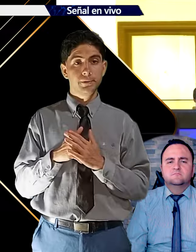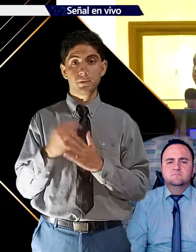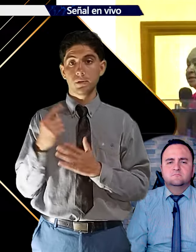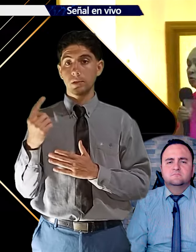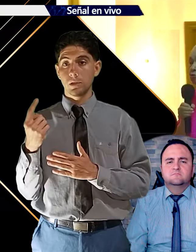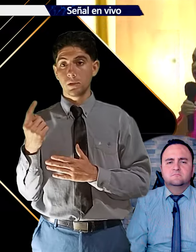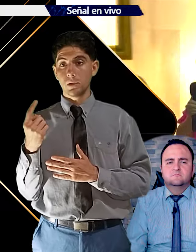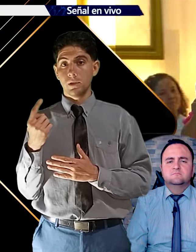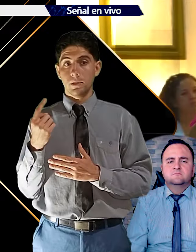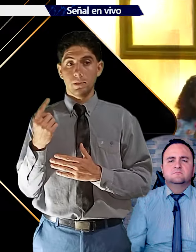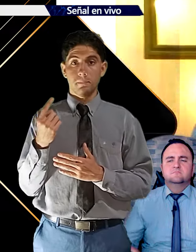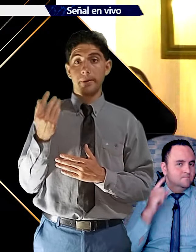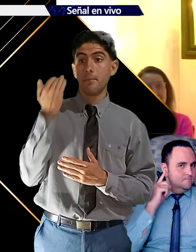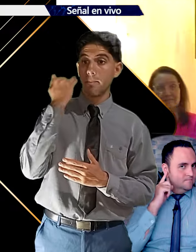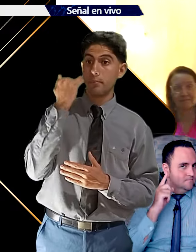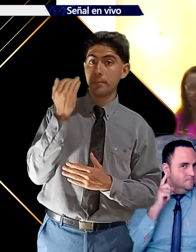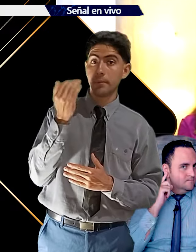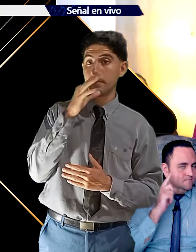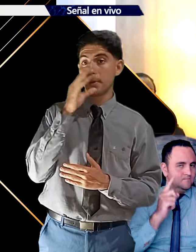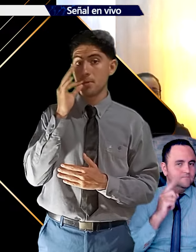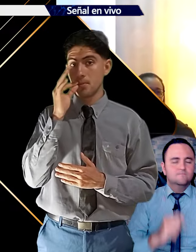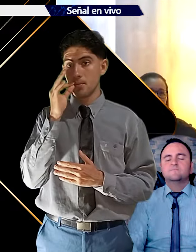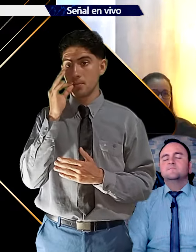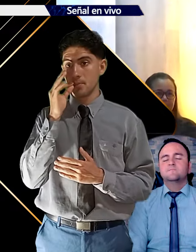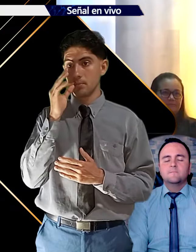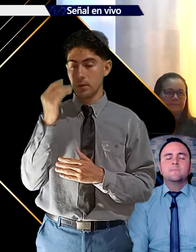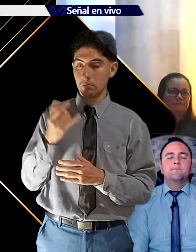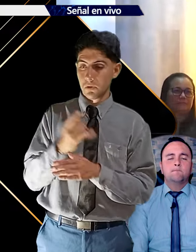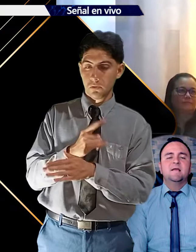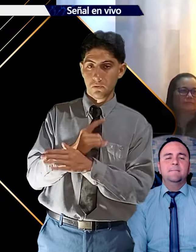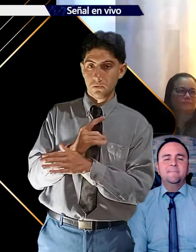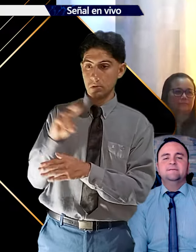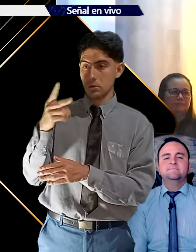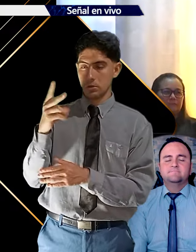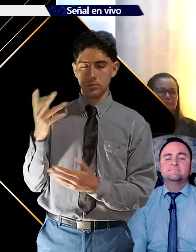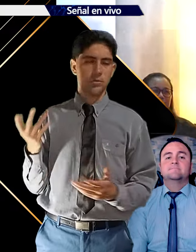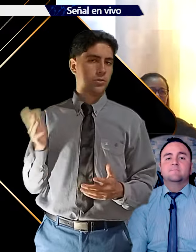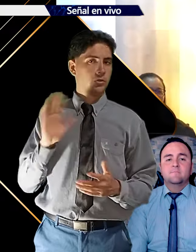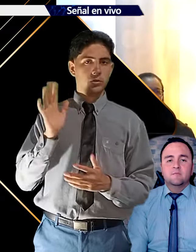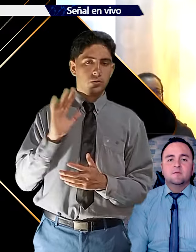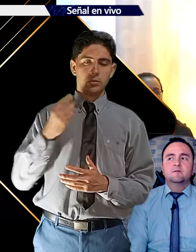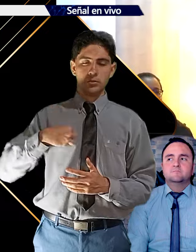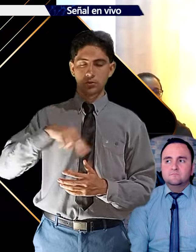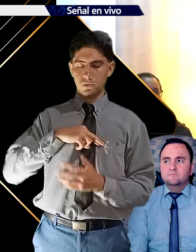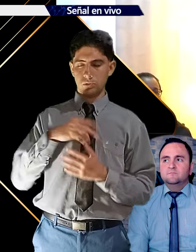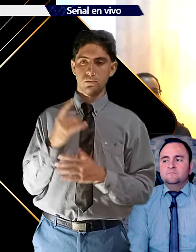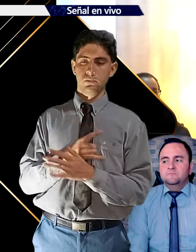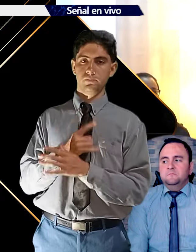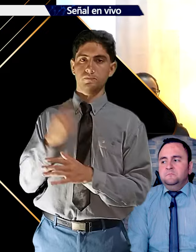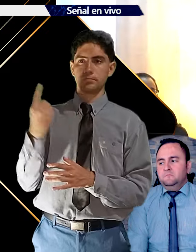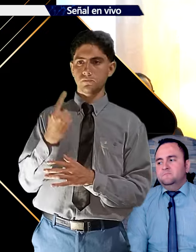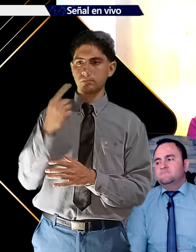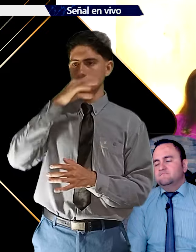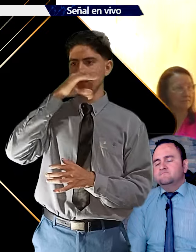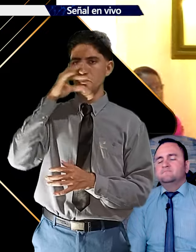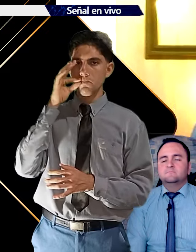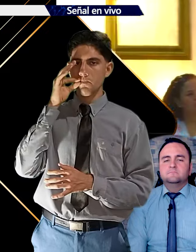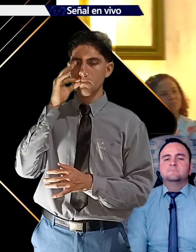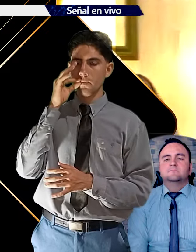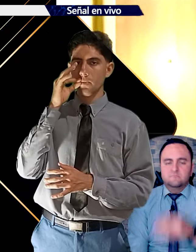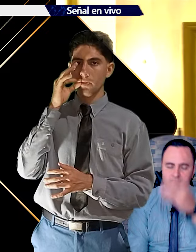todo es unisex, todo es un... Enséñele a su hijo esa palabra unisex. Quiere decir afeminado, quiere decir para los dos. No, los hijos